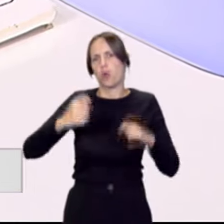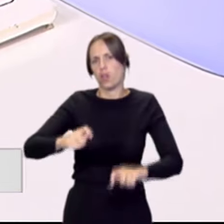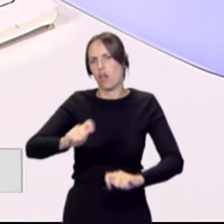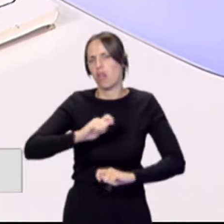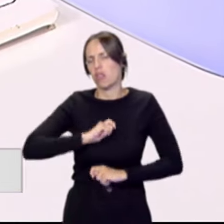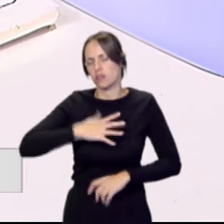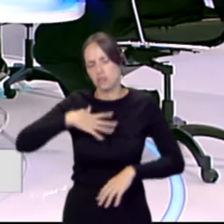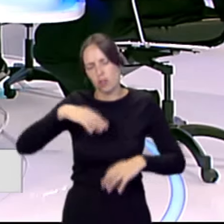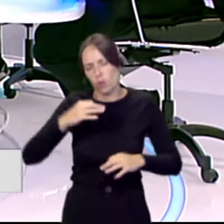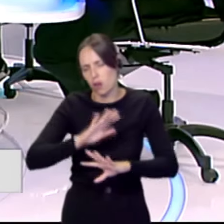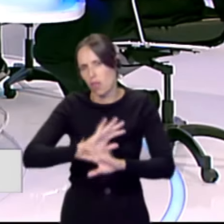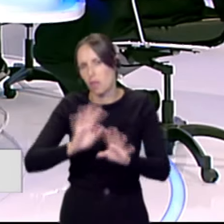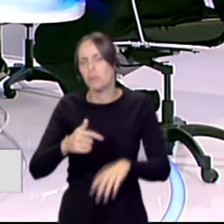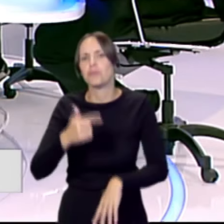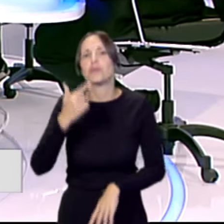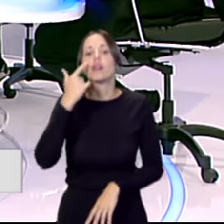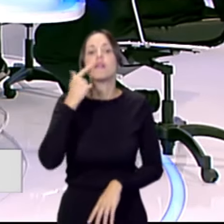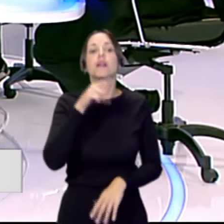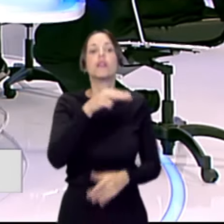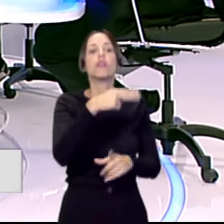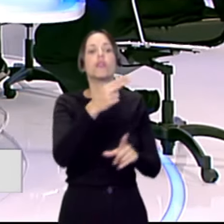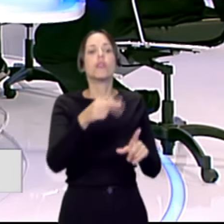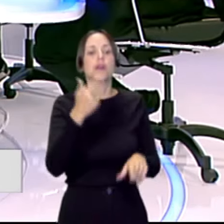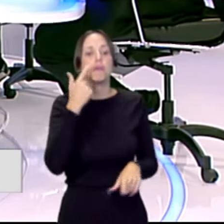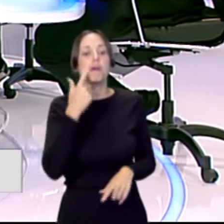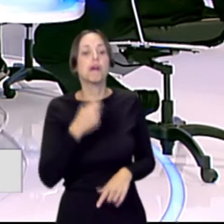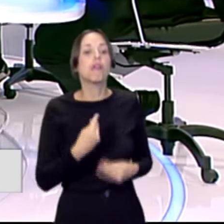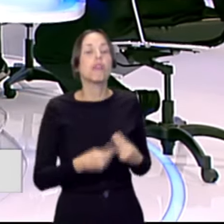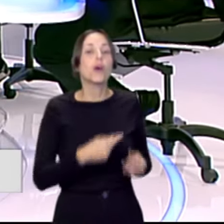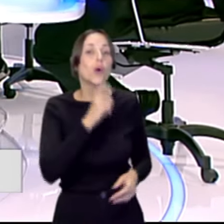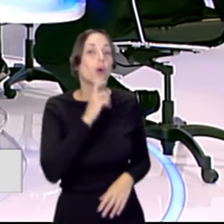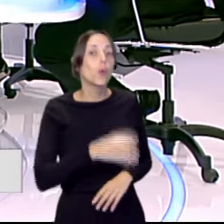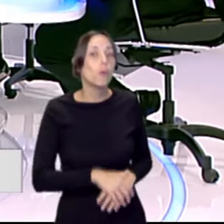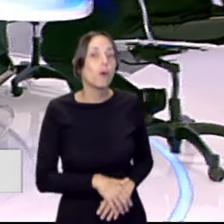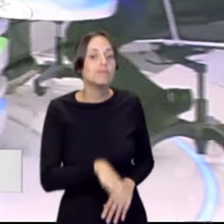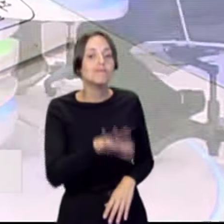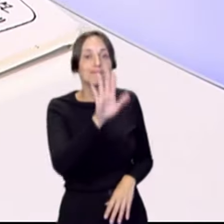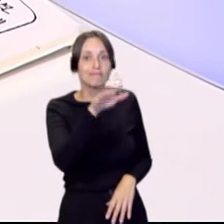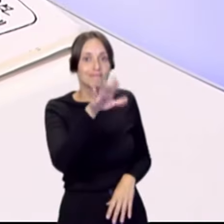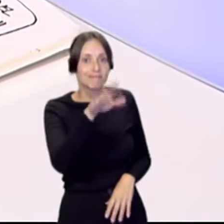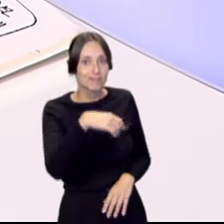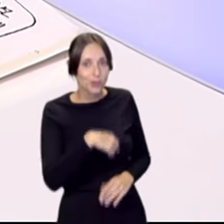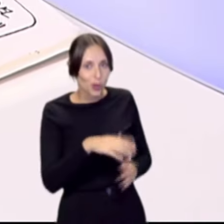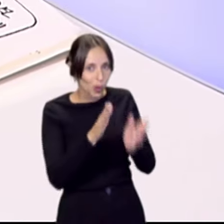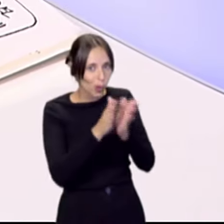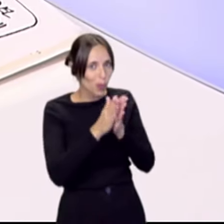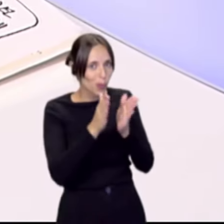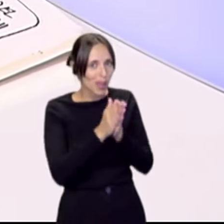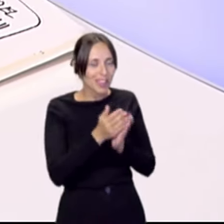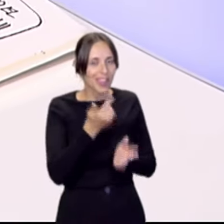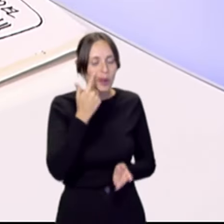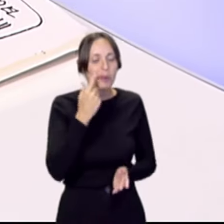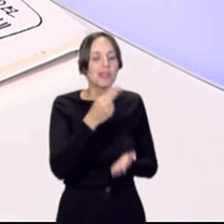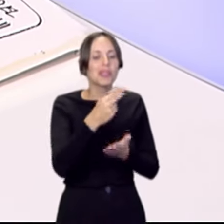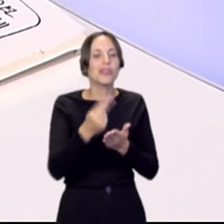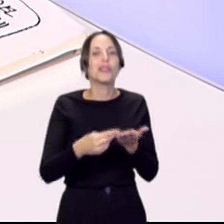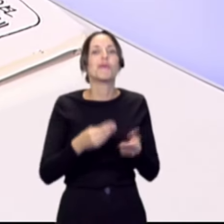está plasmando. Está dando sus últimos toques, ¿eh? Pepe Farruco, aunque nos está acompañando esta